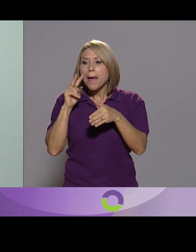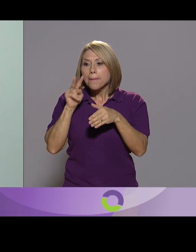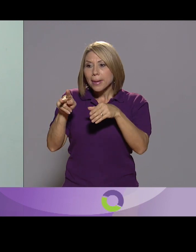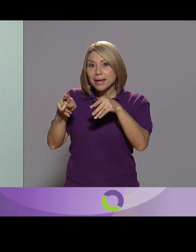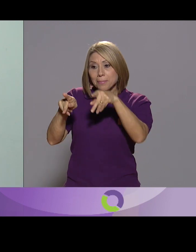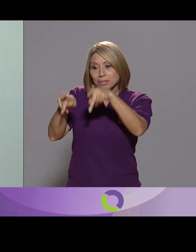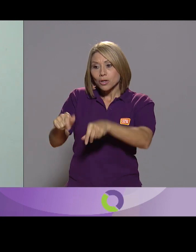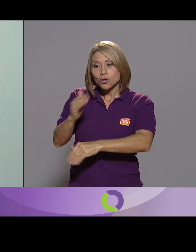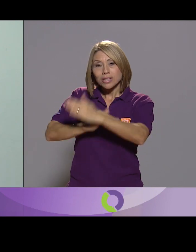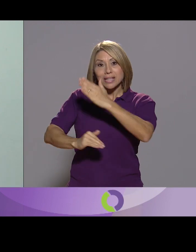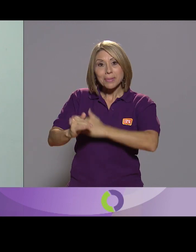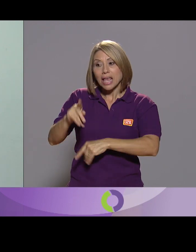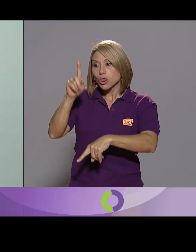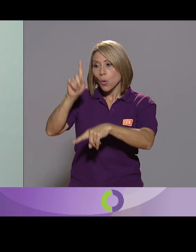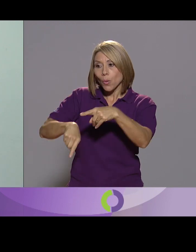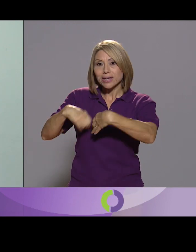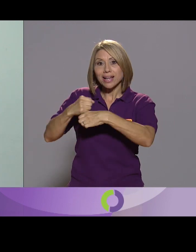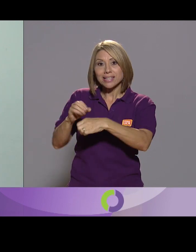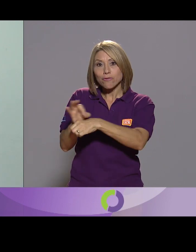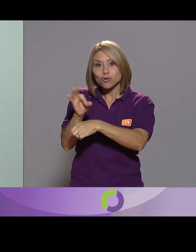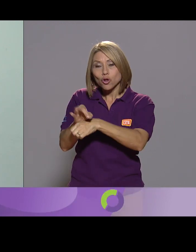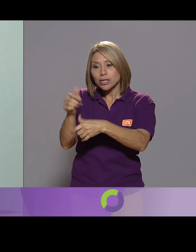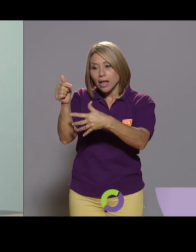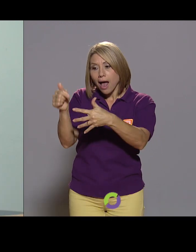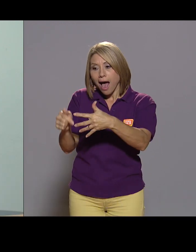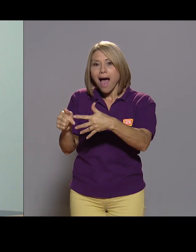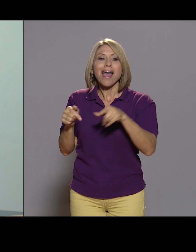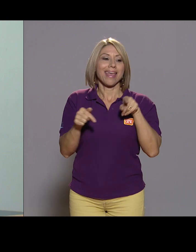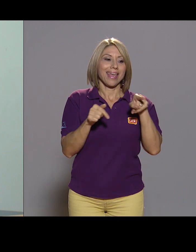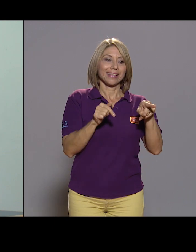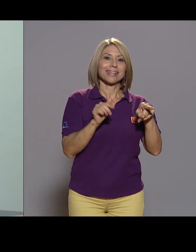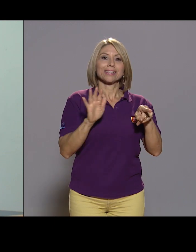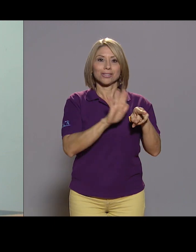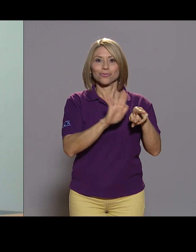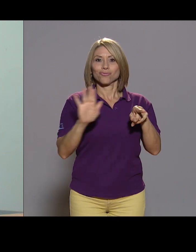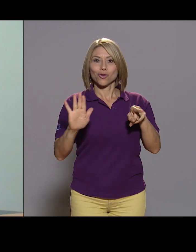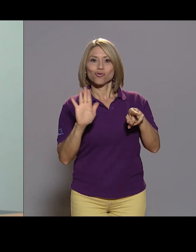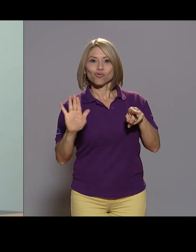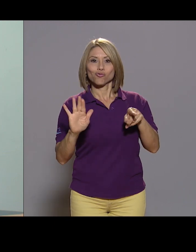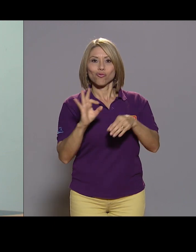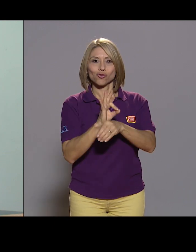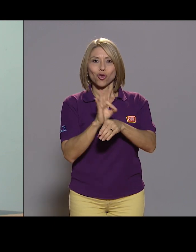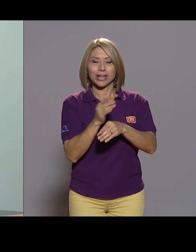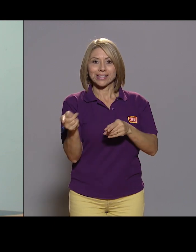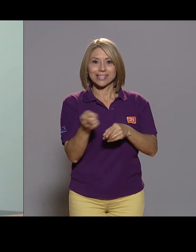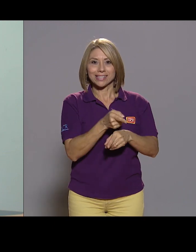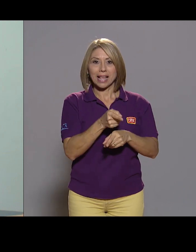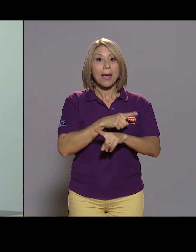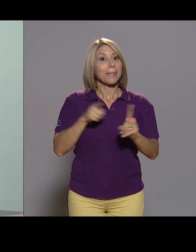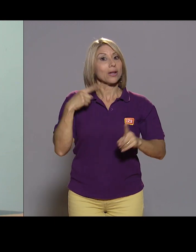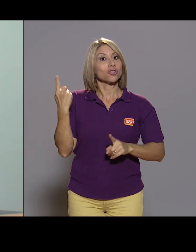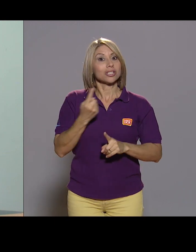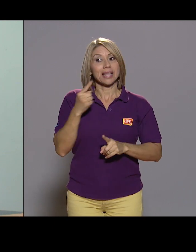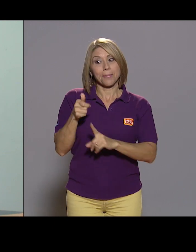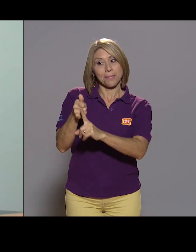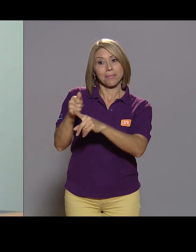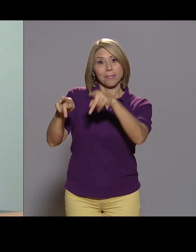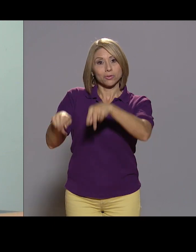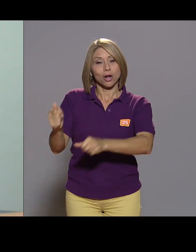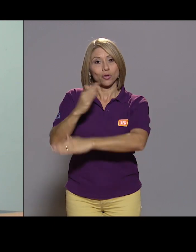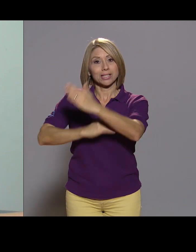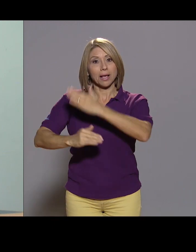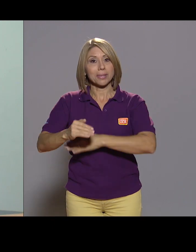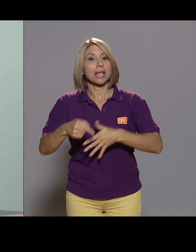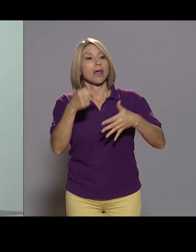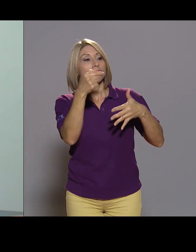pueden realizar, pero siempre contando con las indicaciones que las personas con discapacidad den. Nosotros no